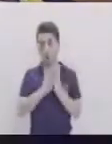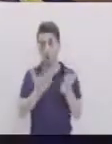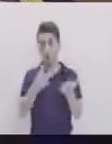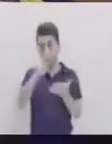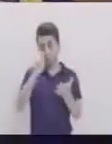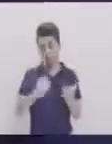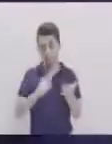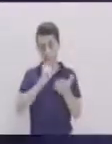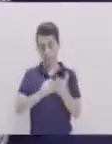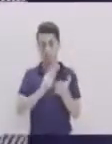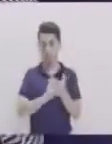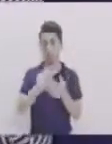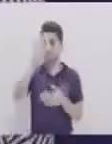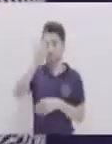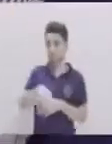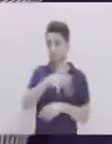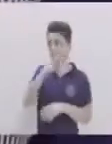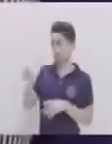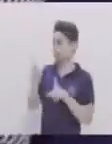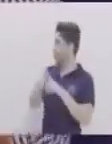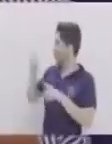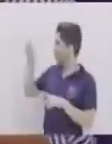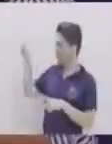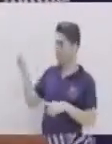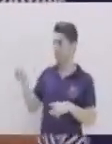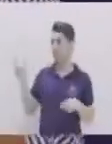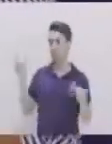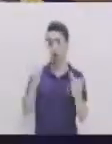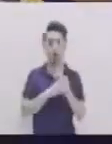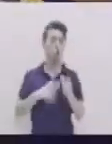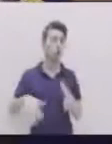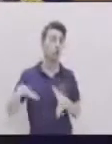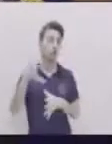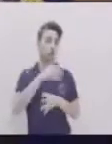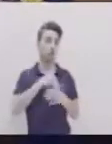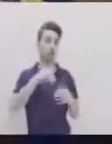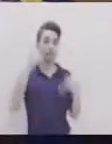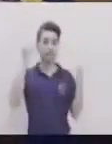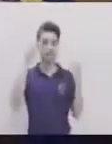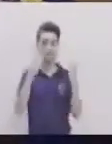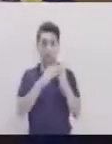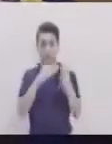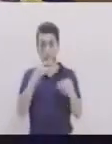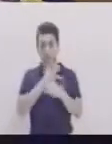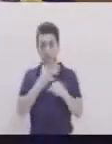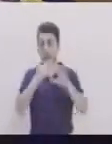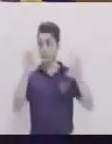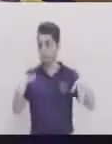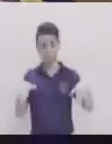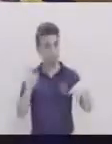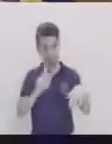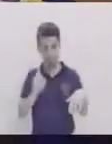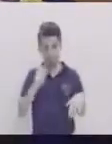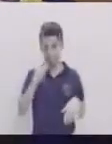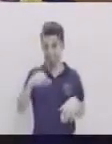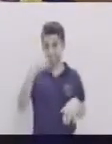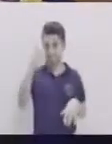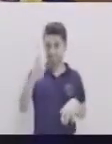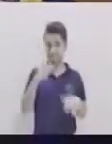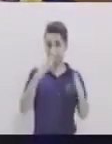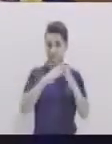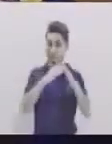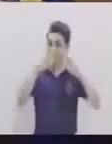puedes elaborar una gráfica con la información. Recuerda, Guatemala no se detiene.